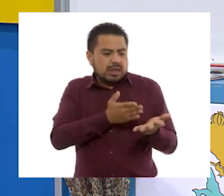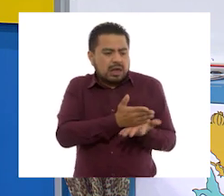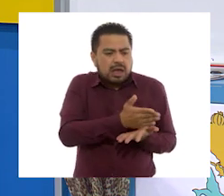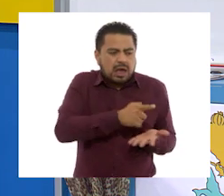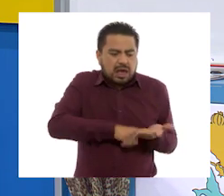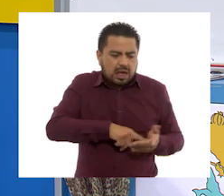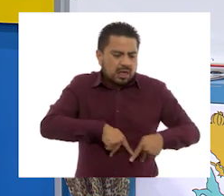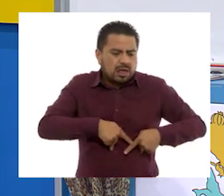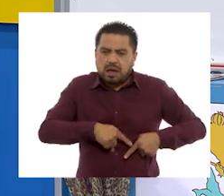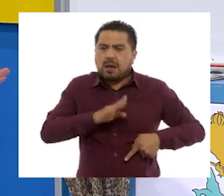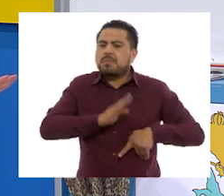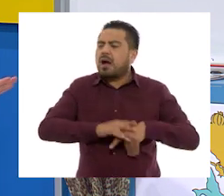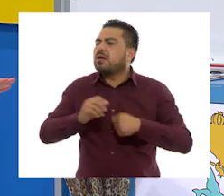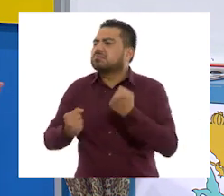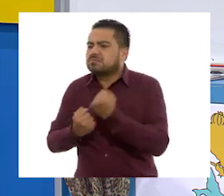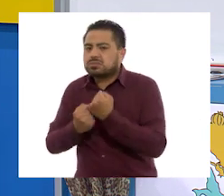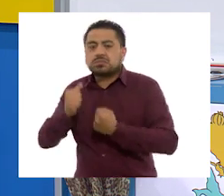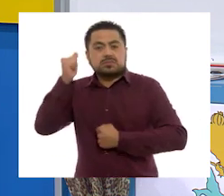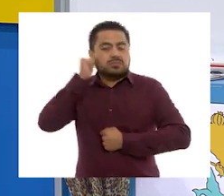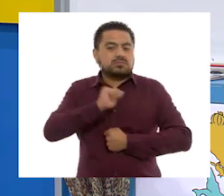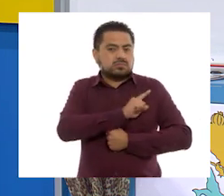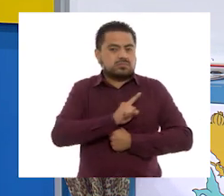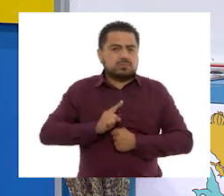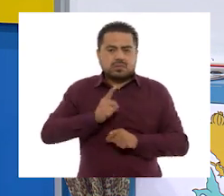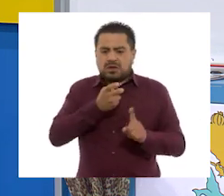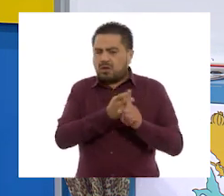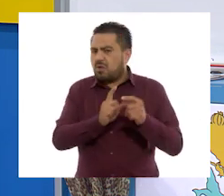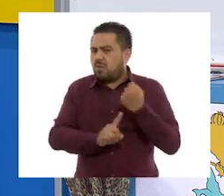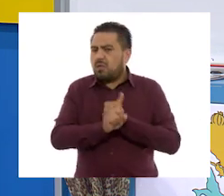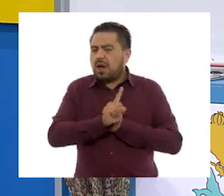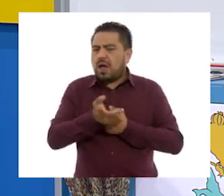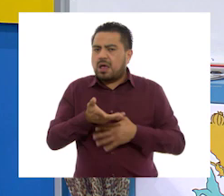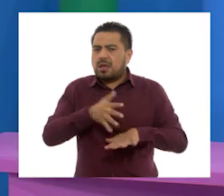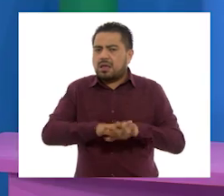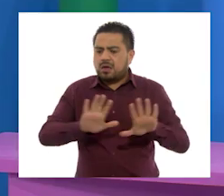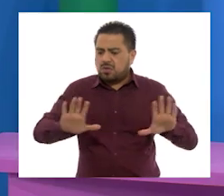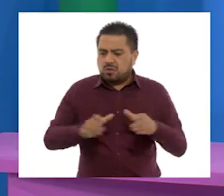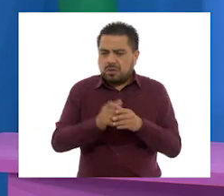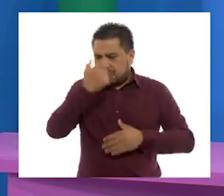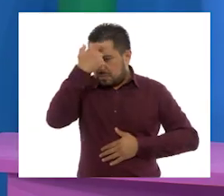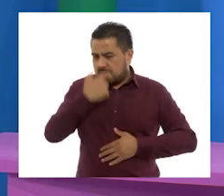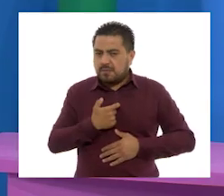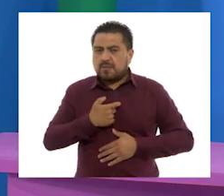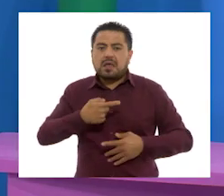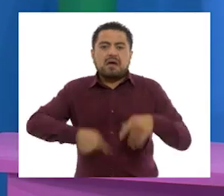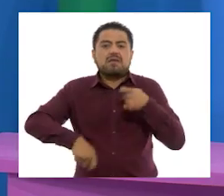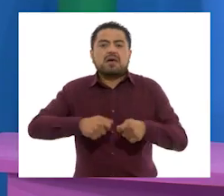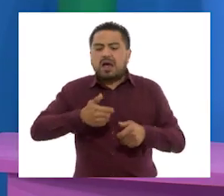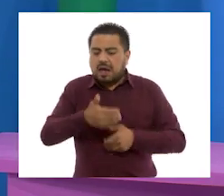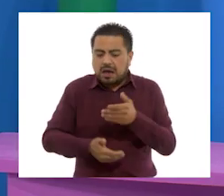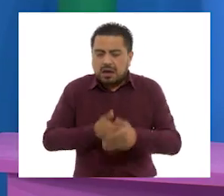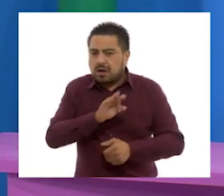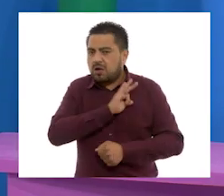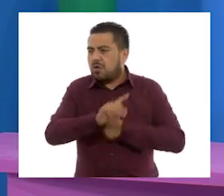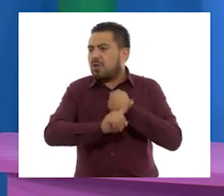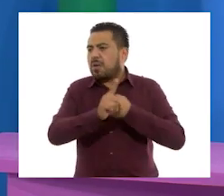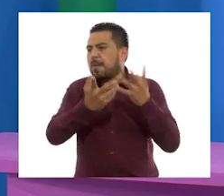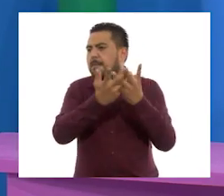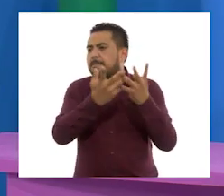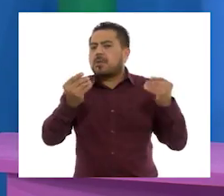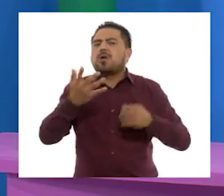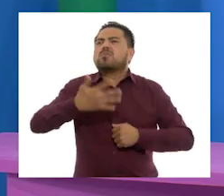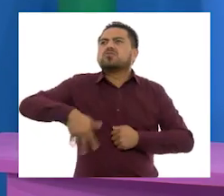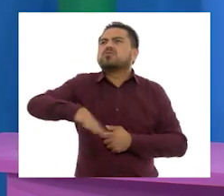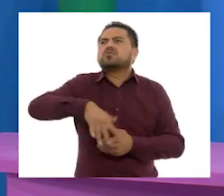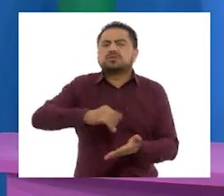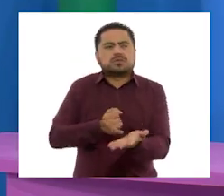sino una fortaleza. Claro, siempre y cuando esto no afecte nuestra integridad. Siendo flexibles, avanzamos para solucionar el problema, buscar